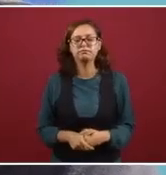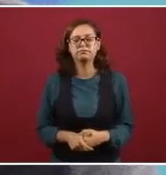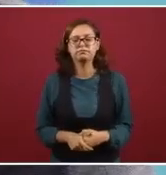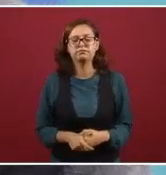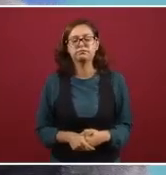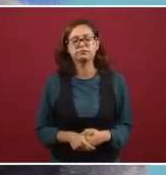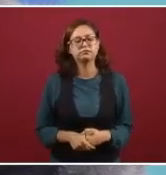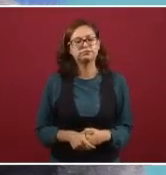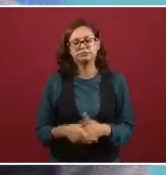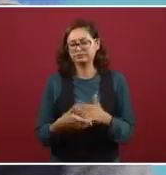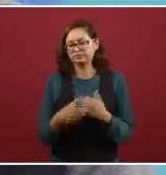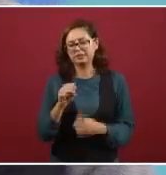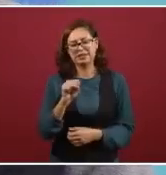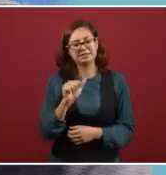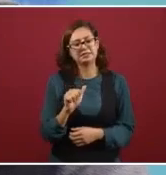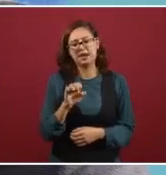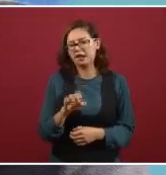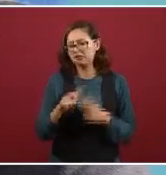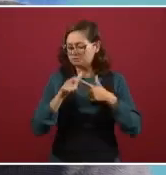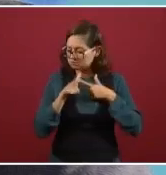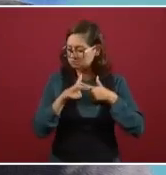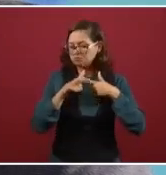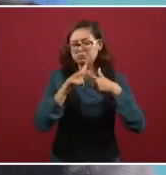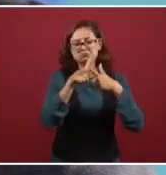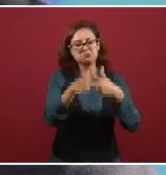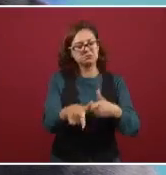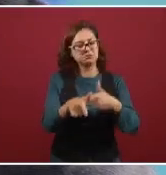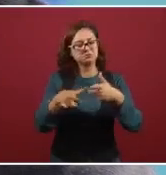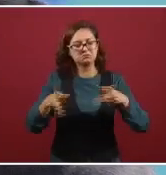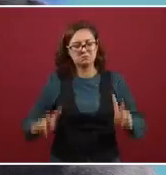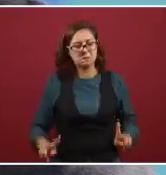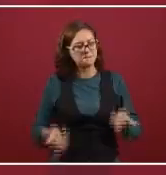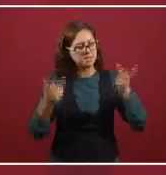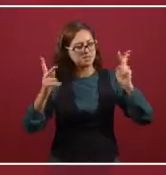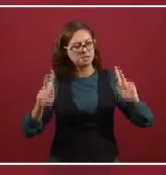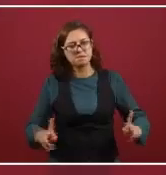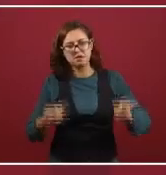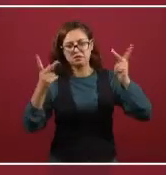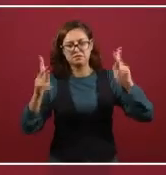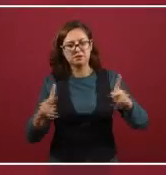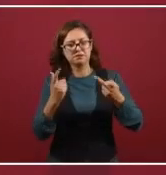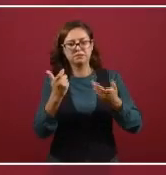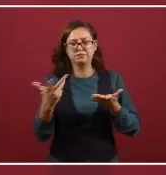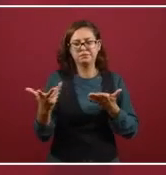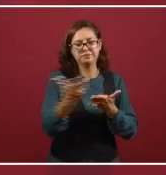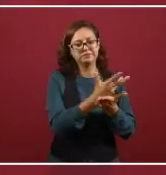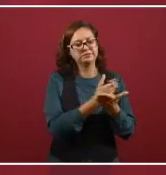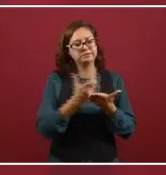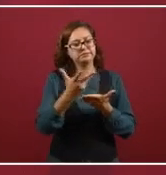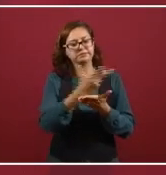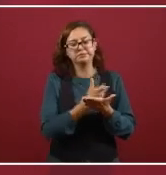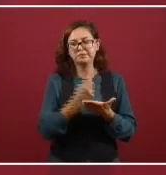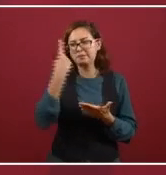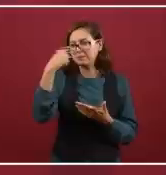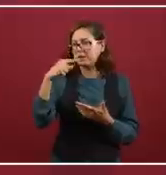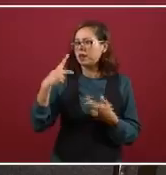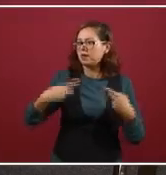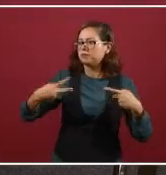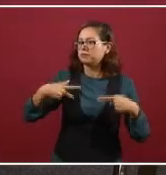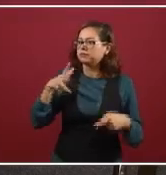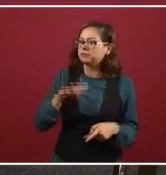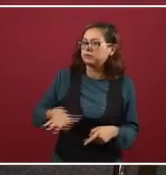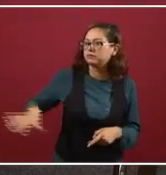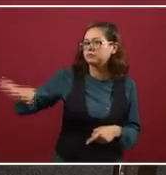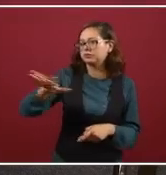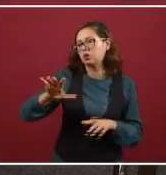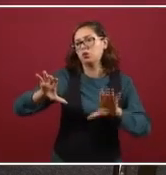las subastas con sentido social, que es la nueva estrategia del gobierno federal para el impulso de diversos aspectos